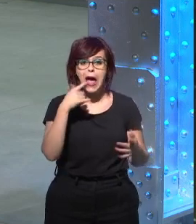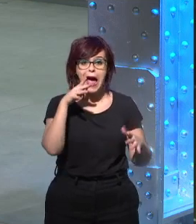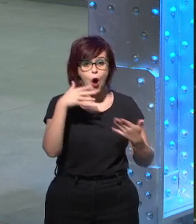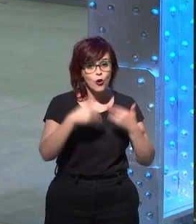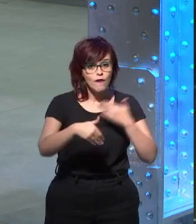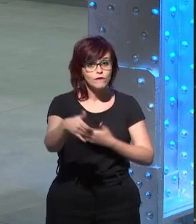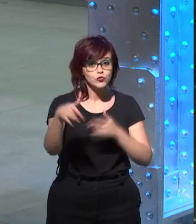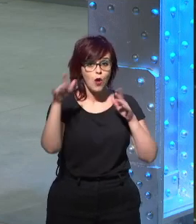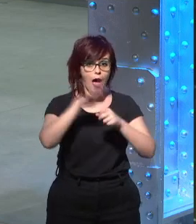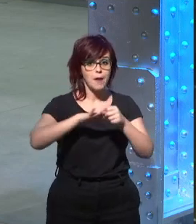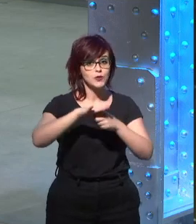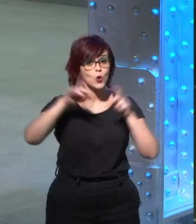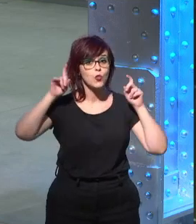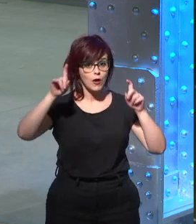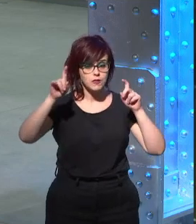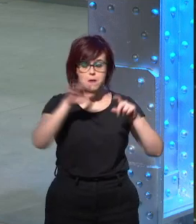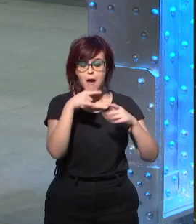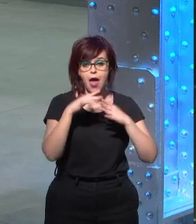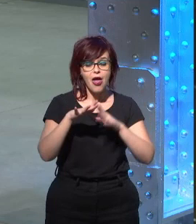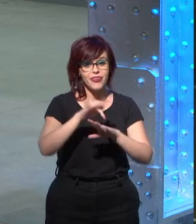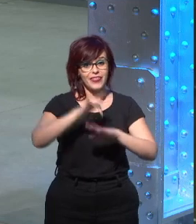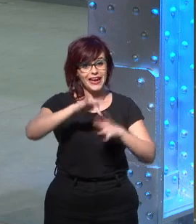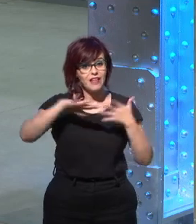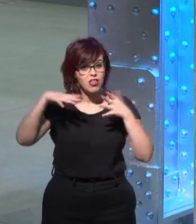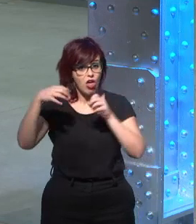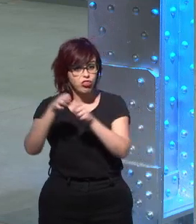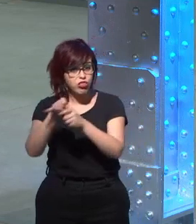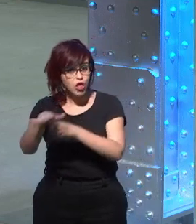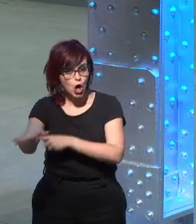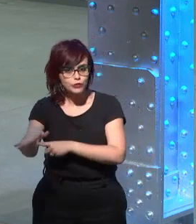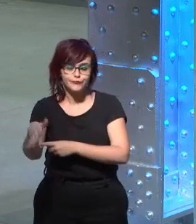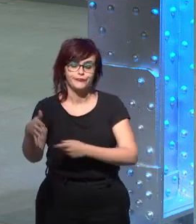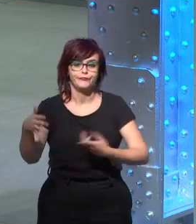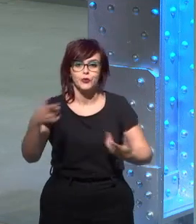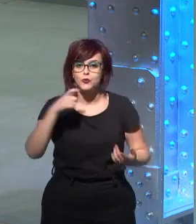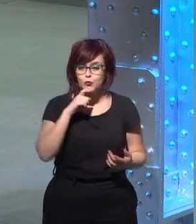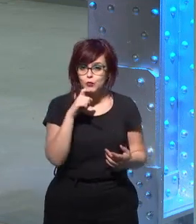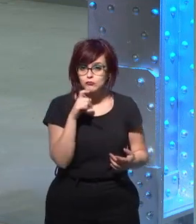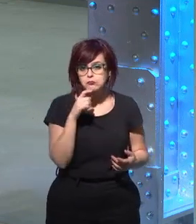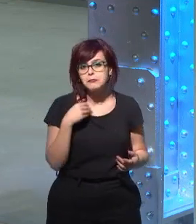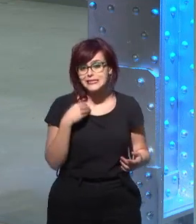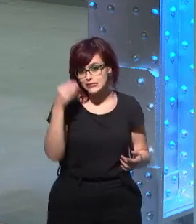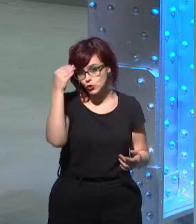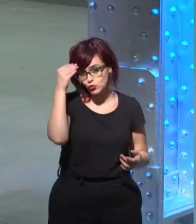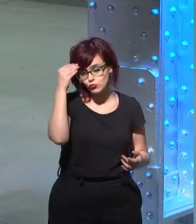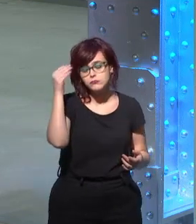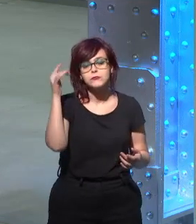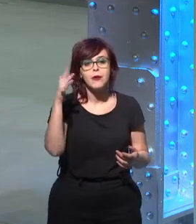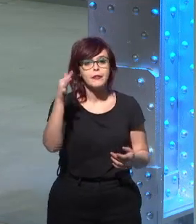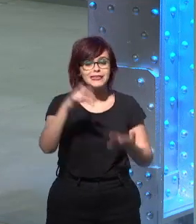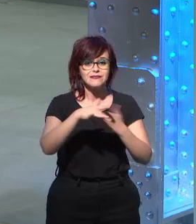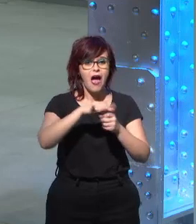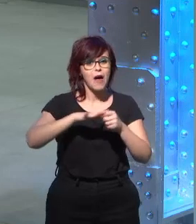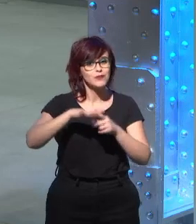el ámbito educativo para estar al día de esta digitalización. Pero yo considero que, además de que el